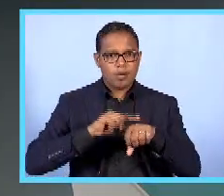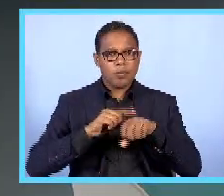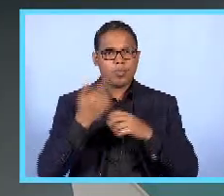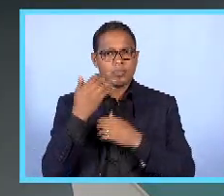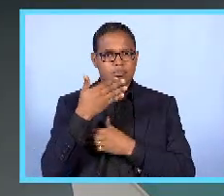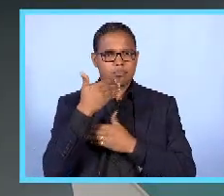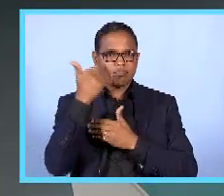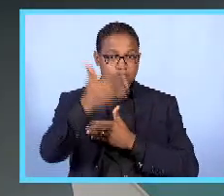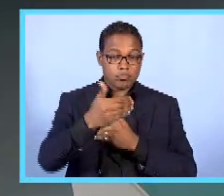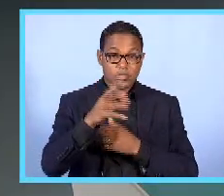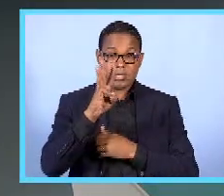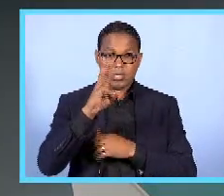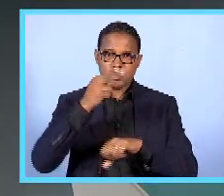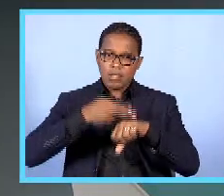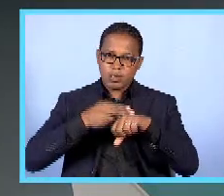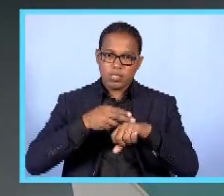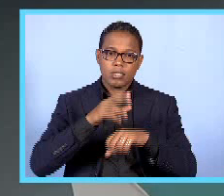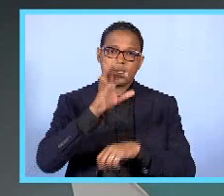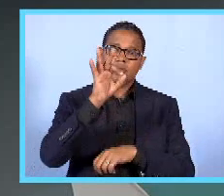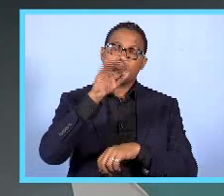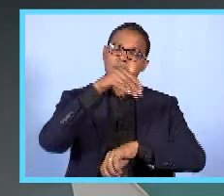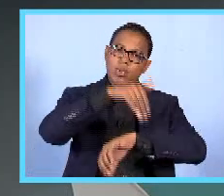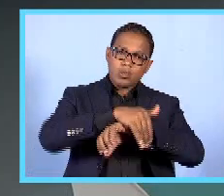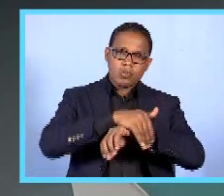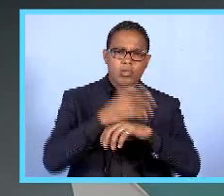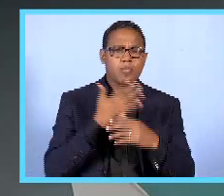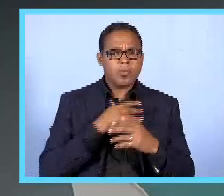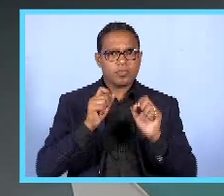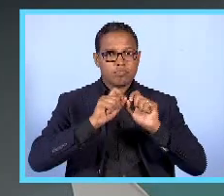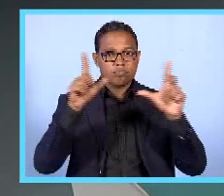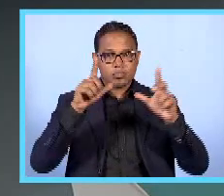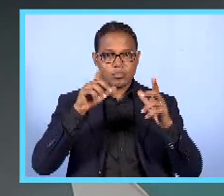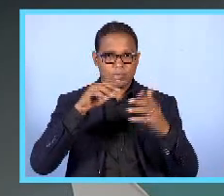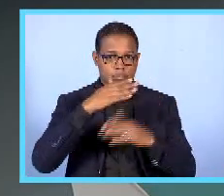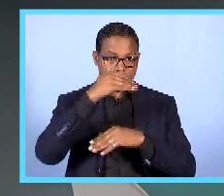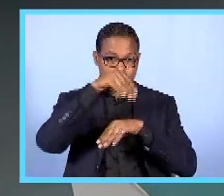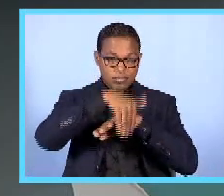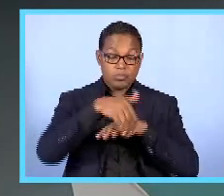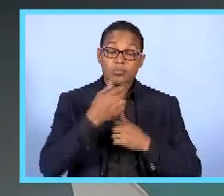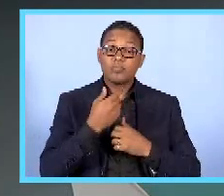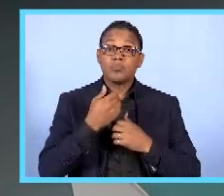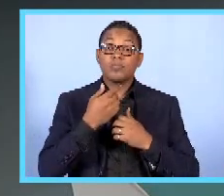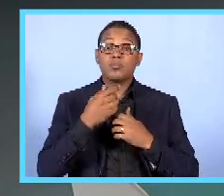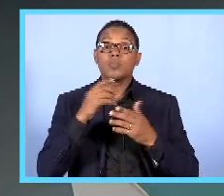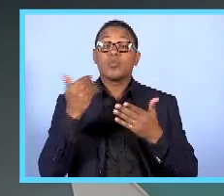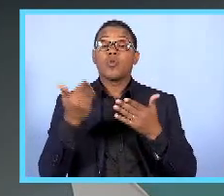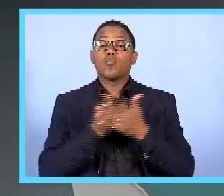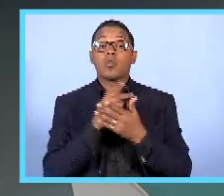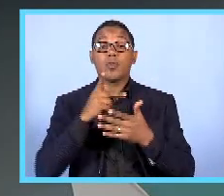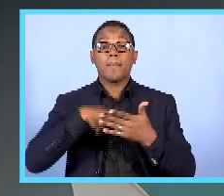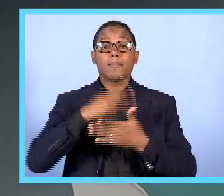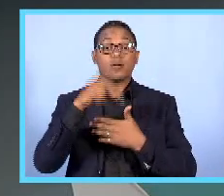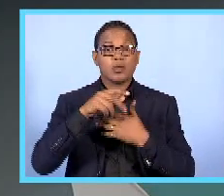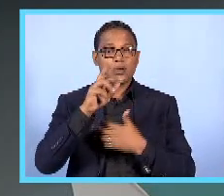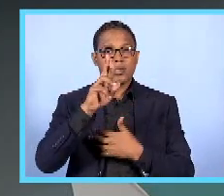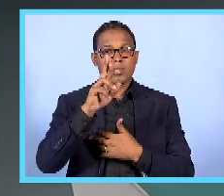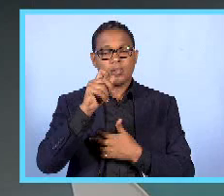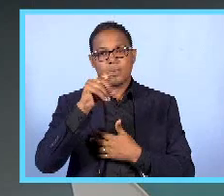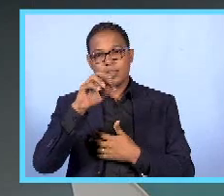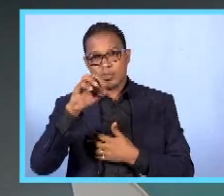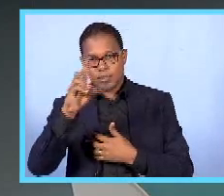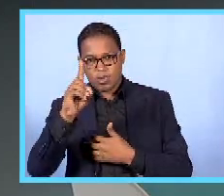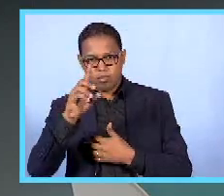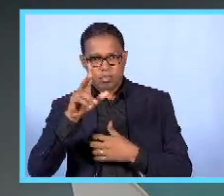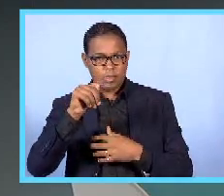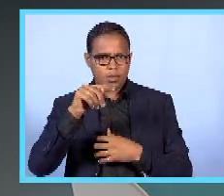de Noticias, 6 de la tarde y 9 de la noche, la emisión estelar. Recuerde que dentro de nuestra nueva programación en RTVD, tu televisión